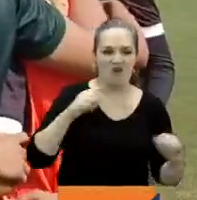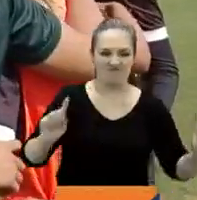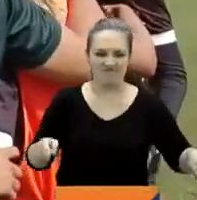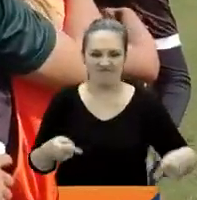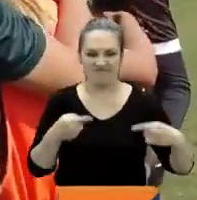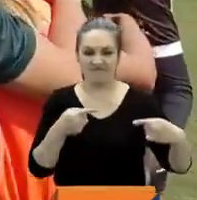de la gloria eterna